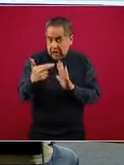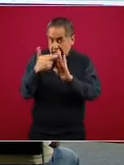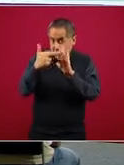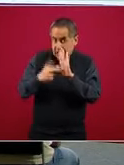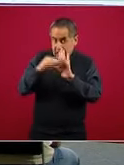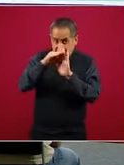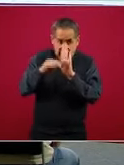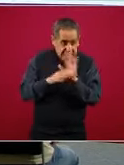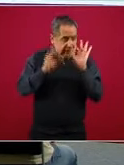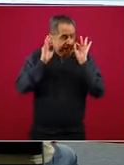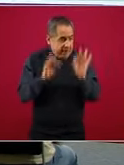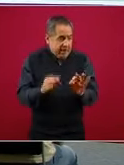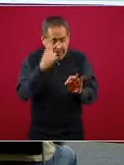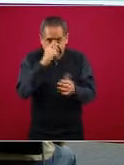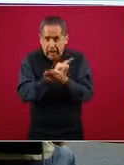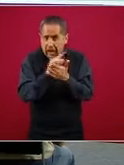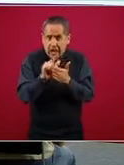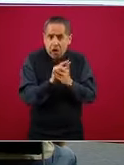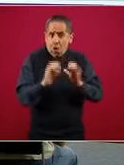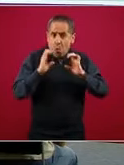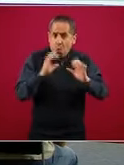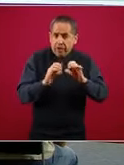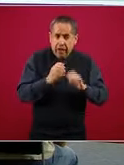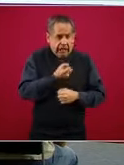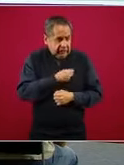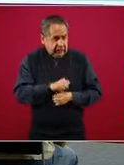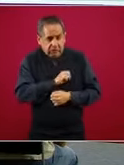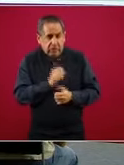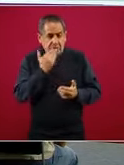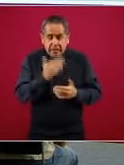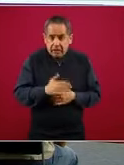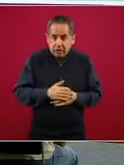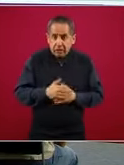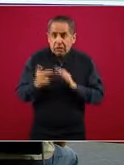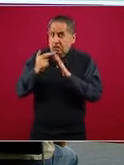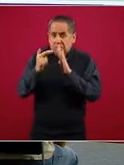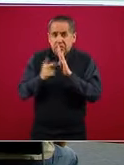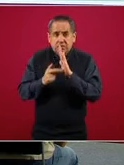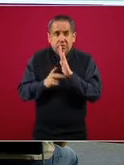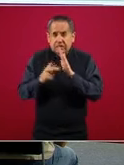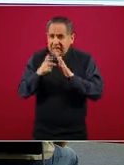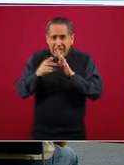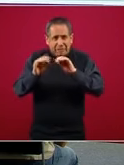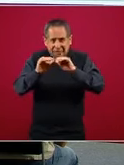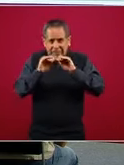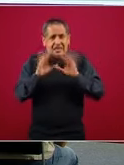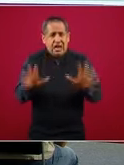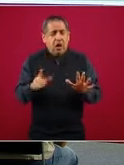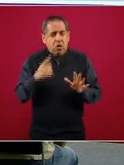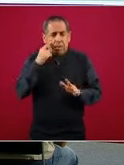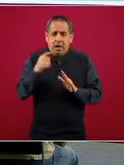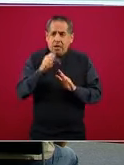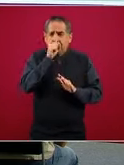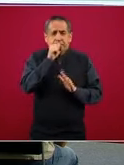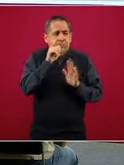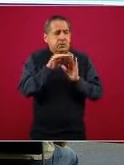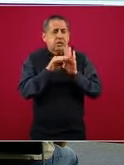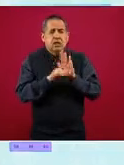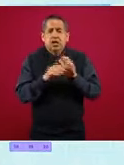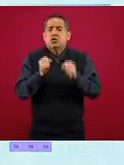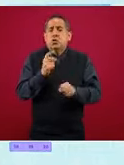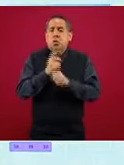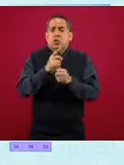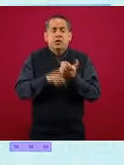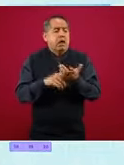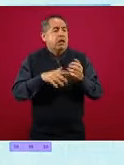qué medidas deben seguir, que han sido estipuladas clara y precisamente por los lineamientos de seguridad